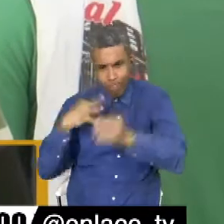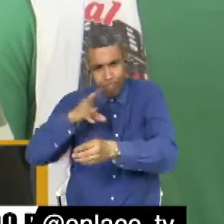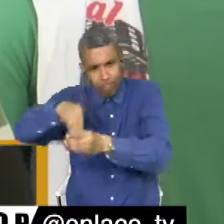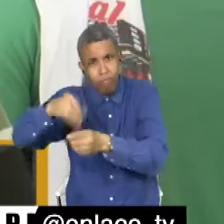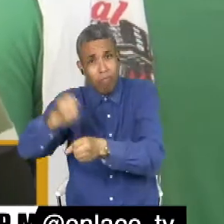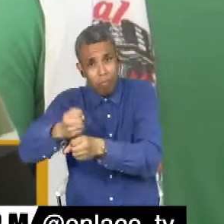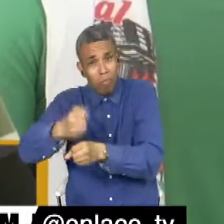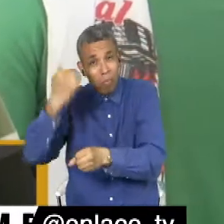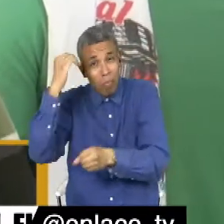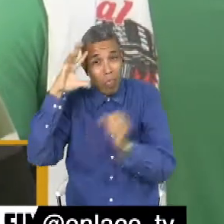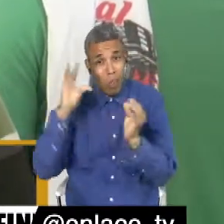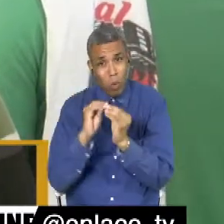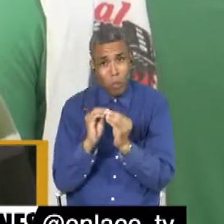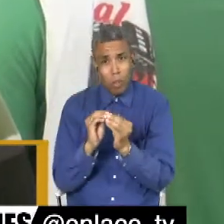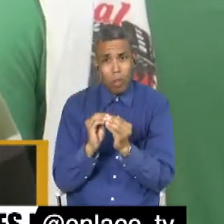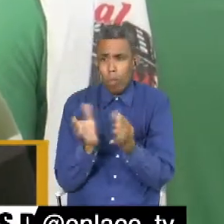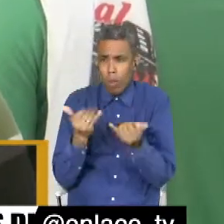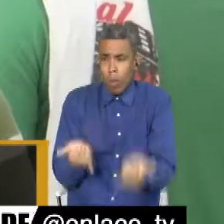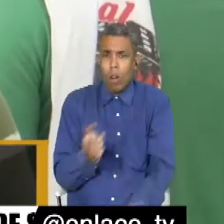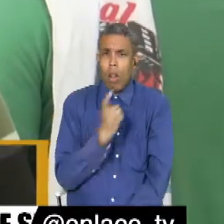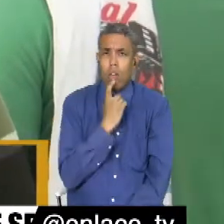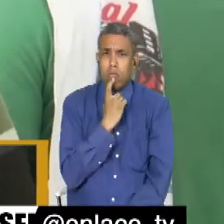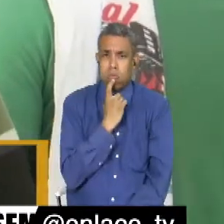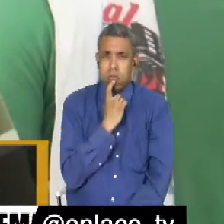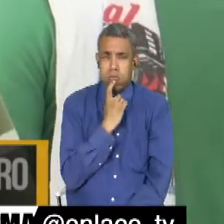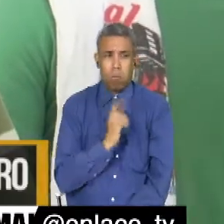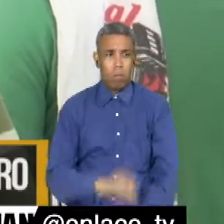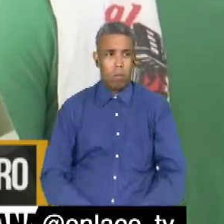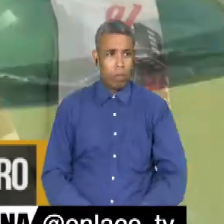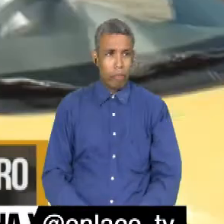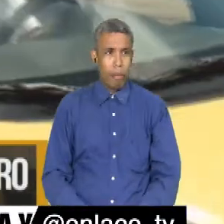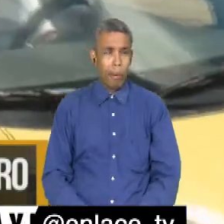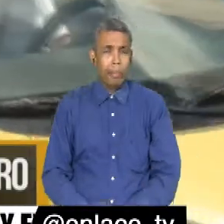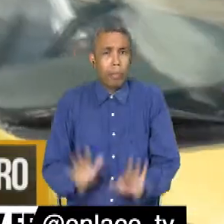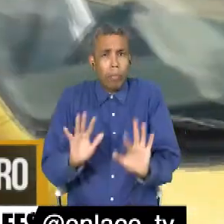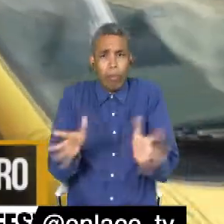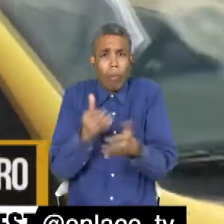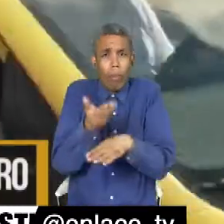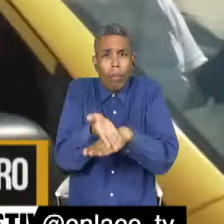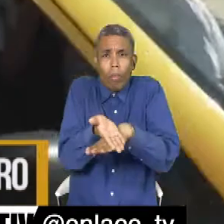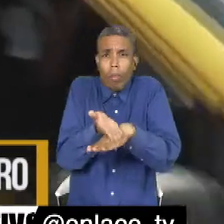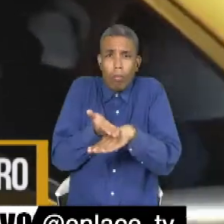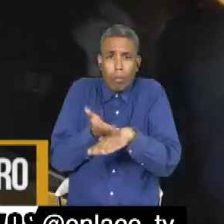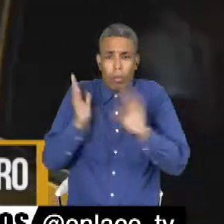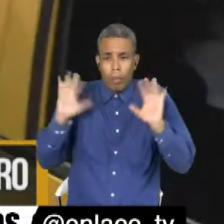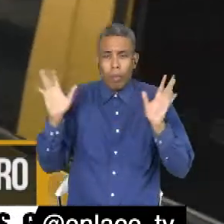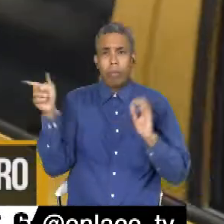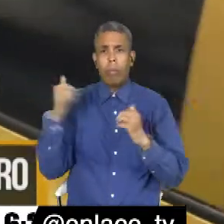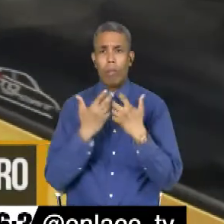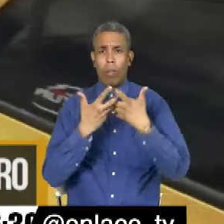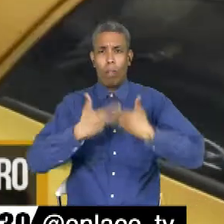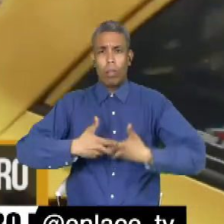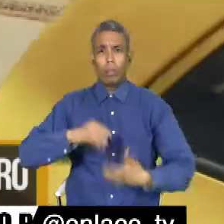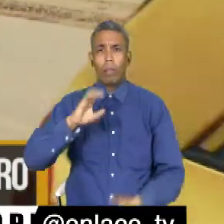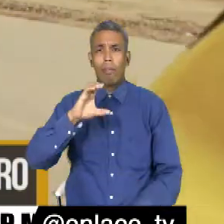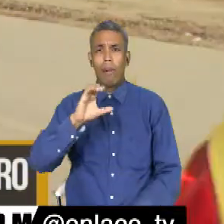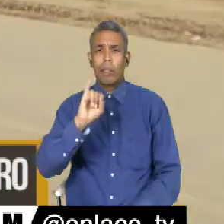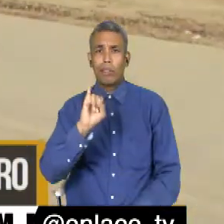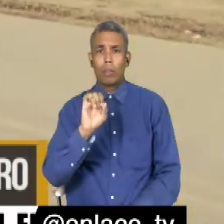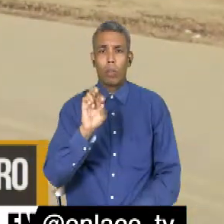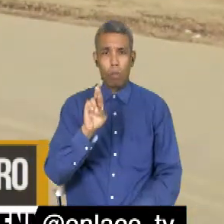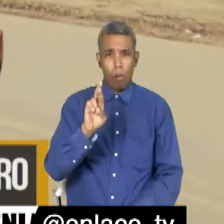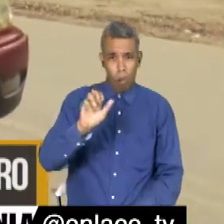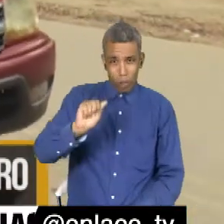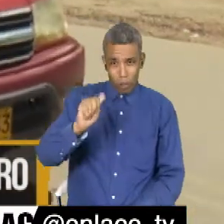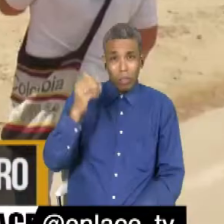nos respeten los acuerdos que tenemos del 2007. Eso es solamente le estamos diciendo al proyecto de la Sierra Infanta, ¿sí? Respétenos los acuerdos